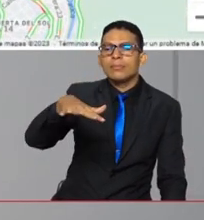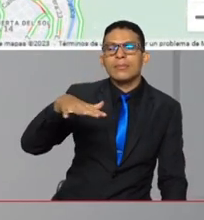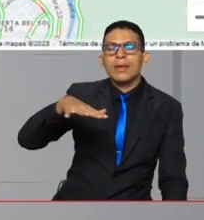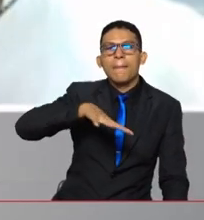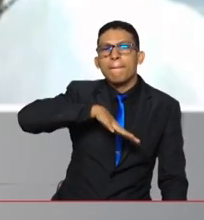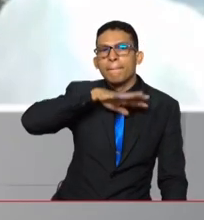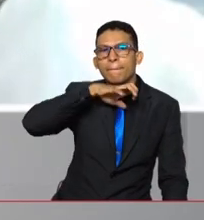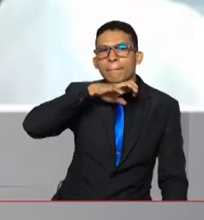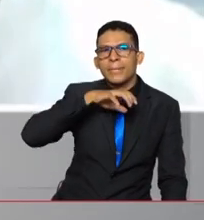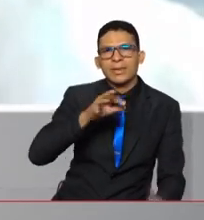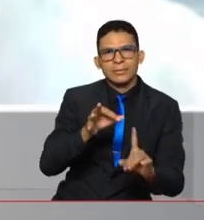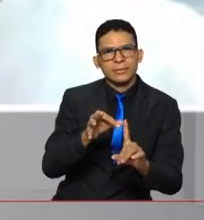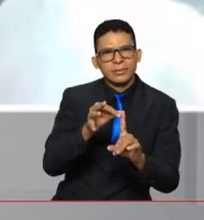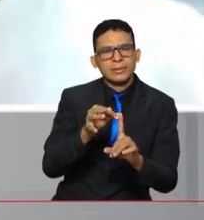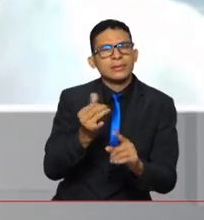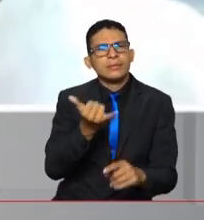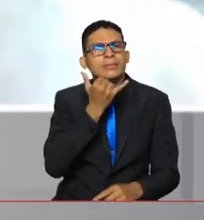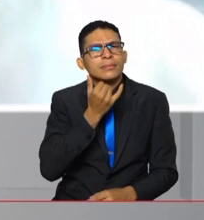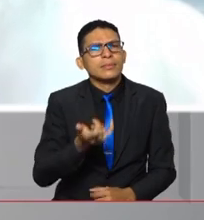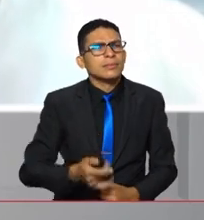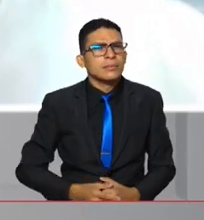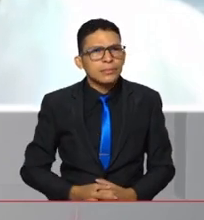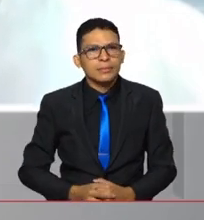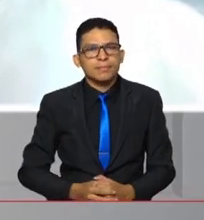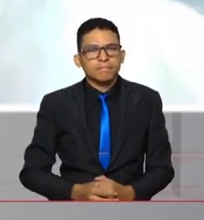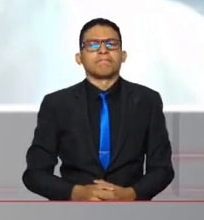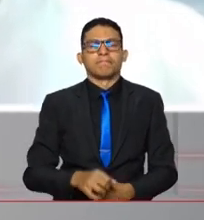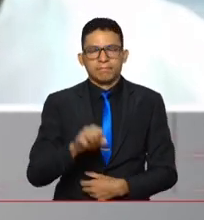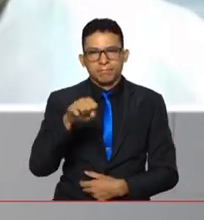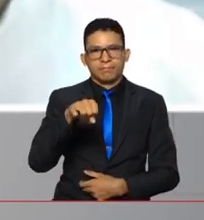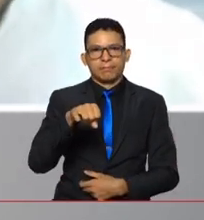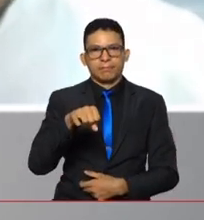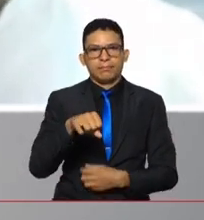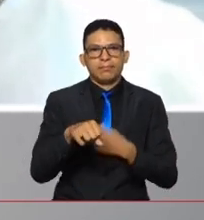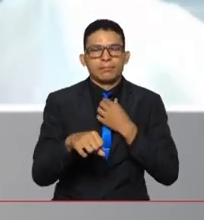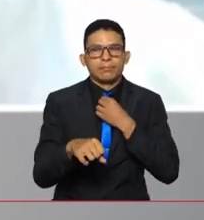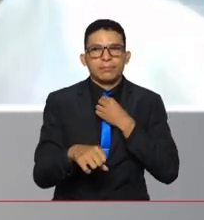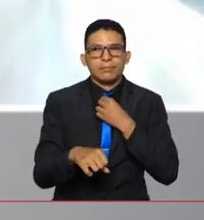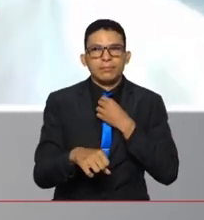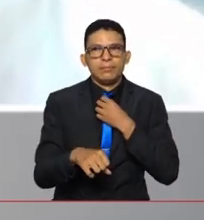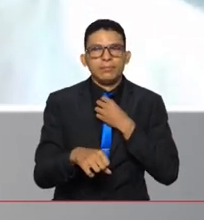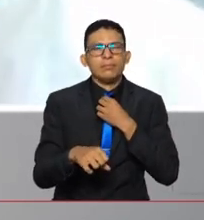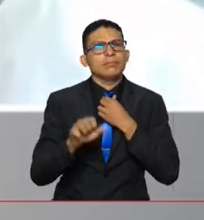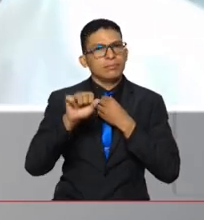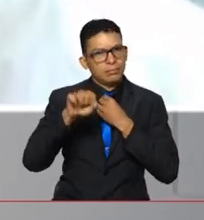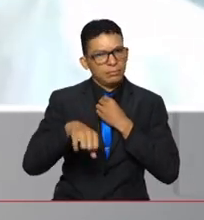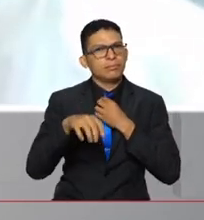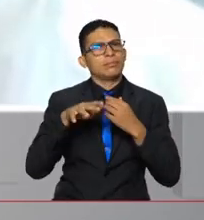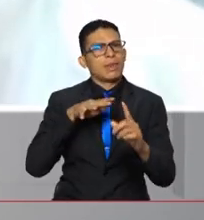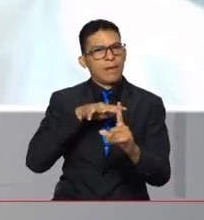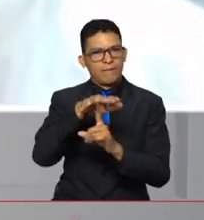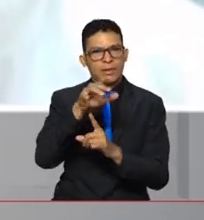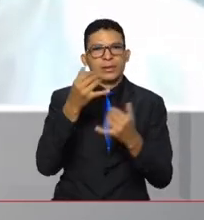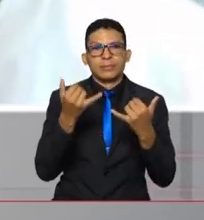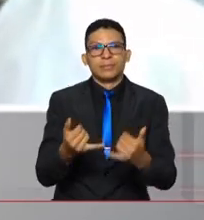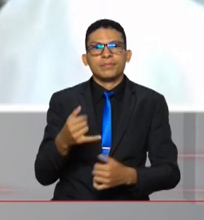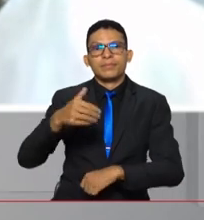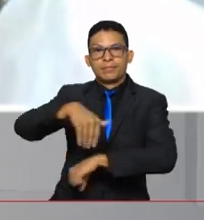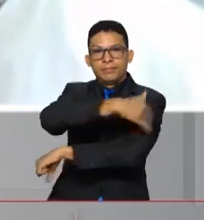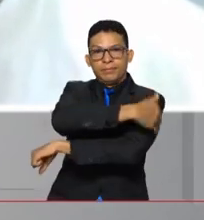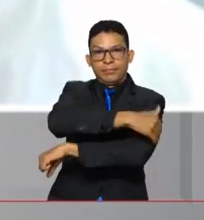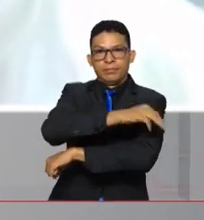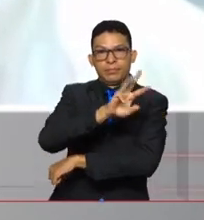Un servicio especial, tengo entendido. Sí, Gigi, eso es importante y también va a afectar en estos momentos la